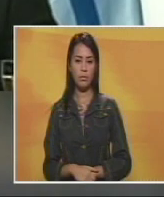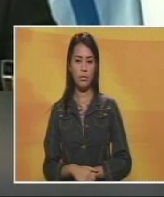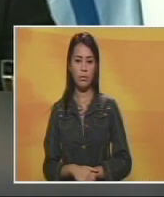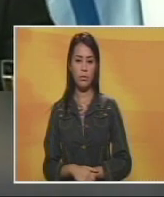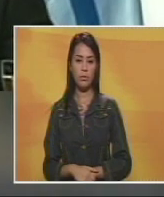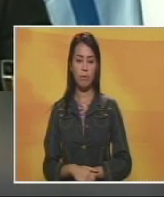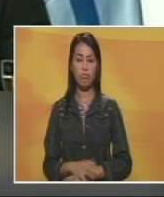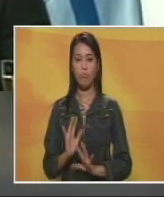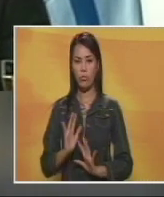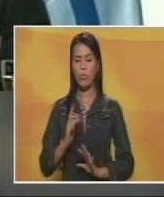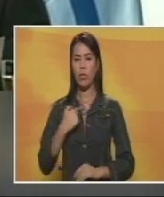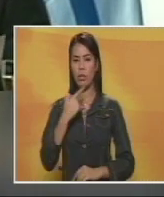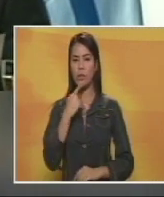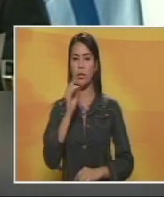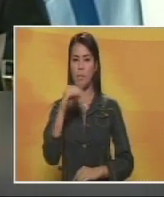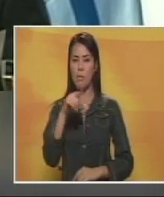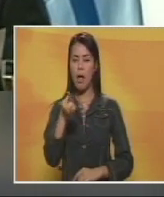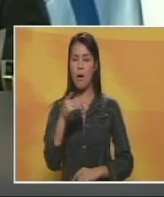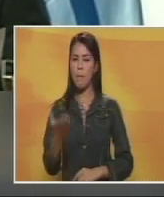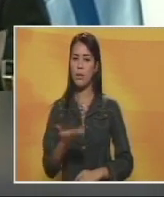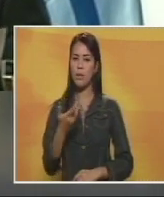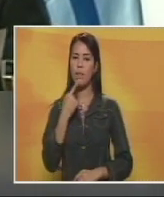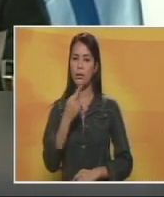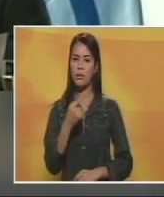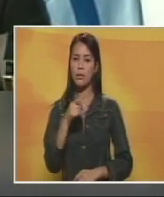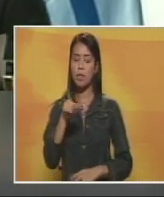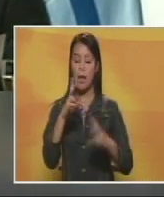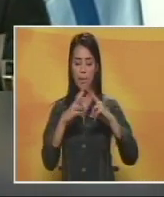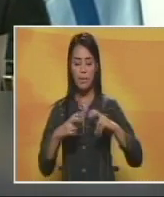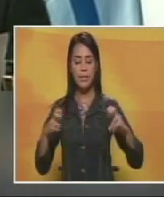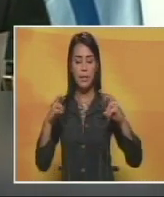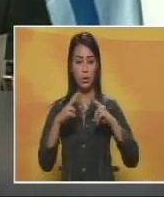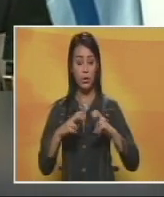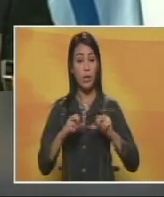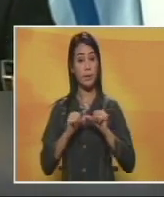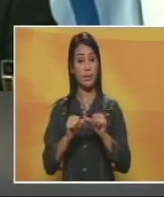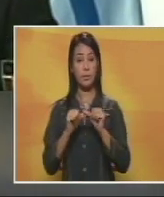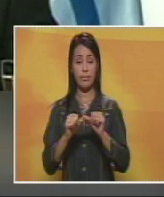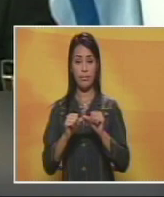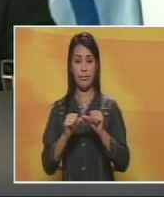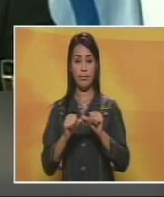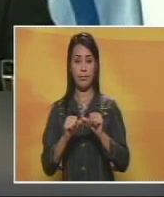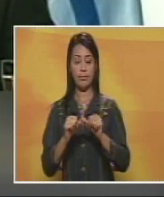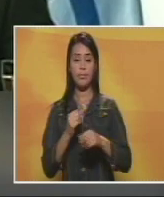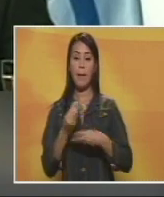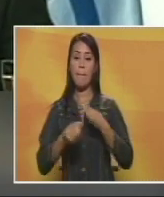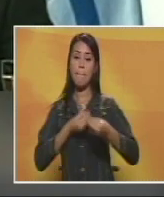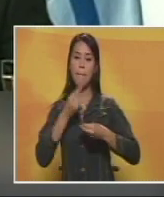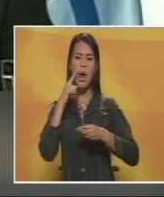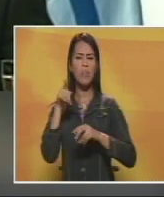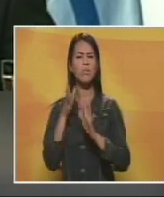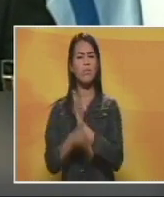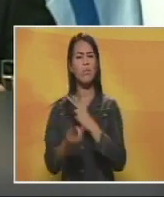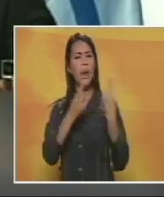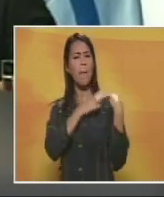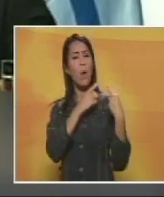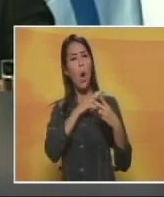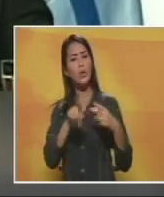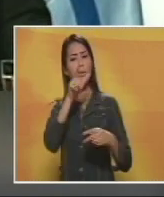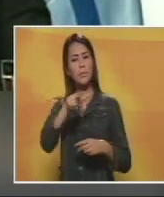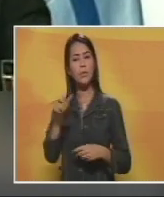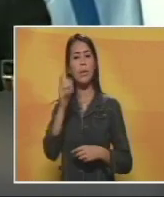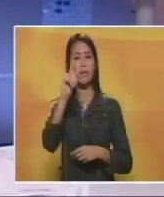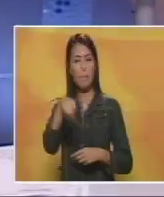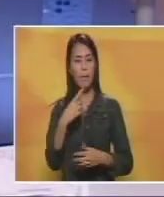Yo pudiera destacar que aparte de todo esto, las investigaciones continúan para establecer la responsabilidad de otros